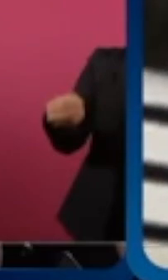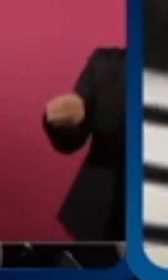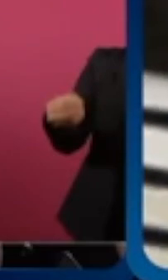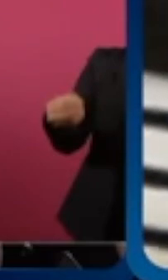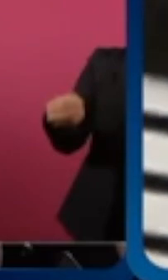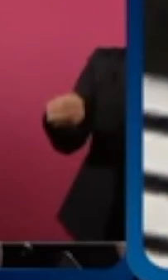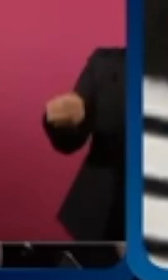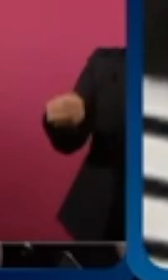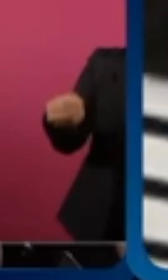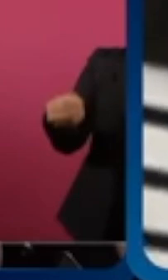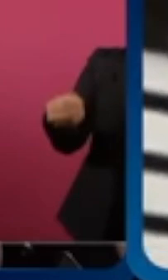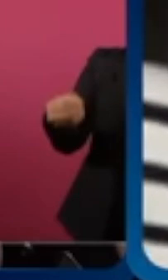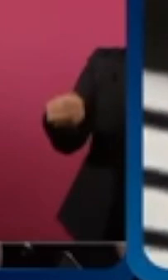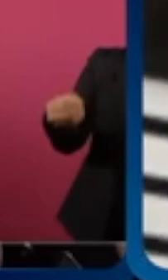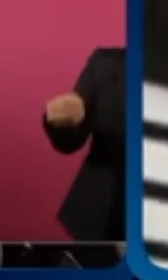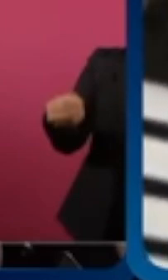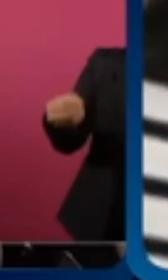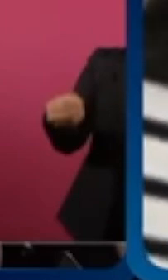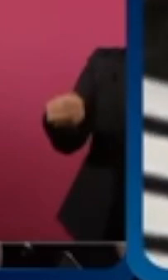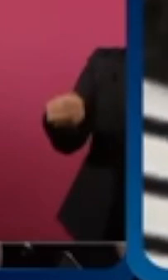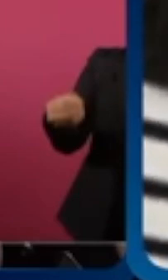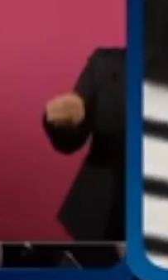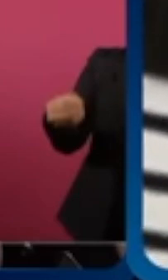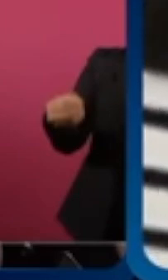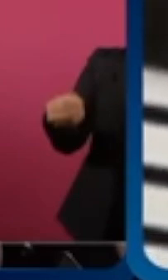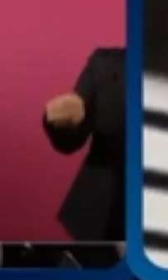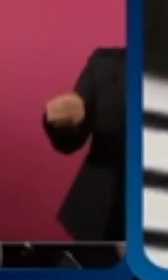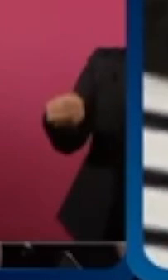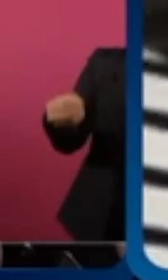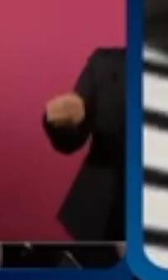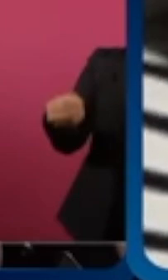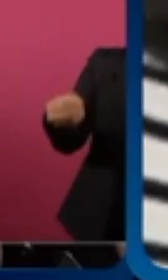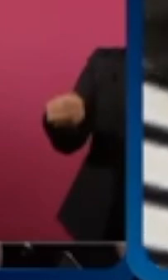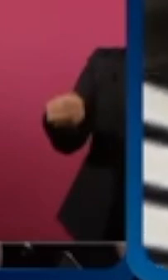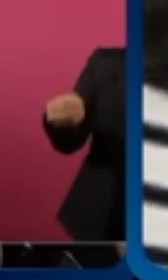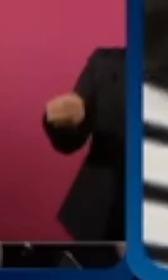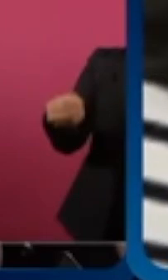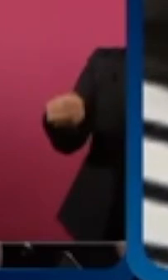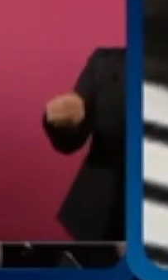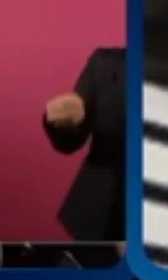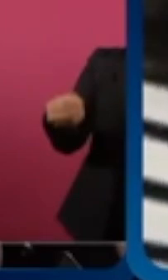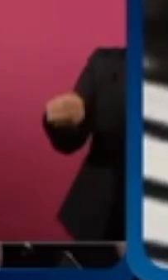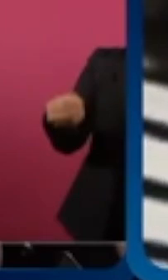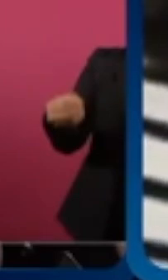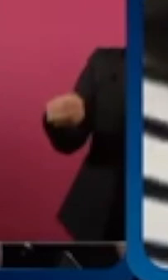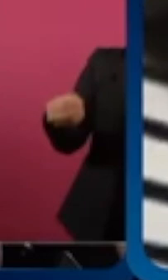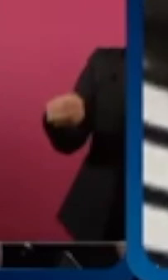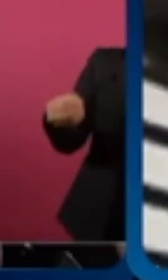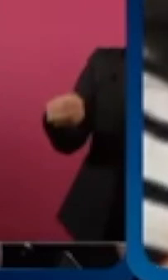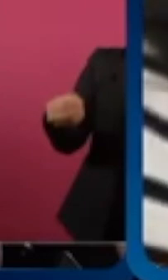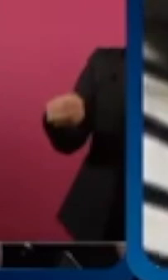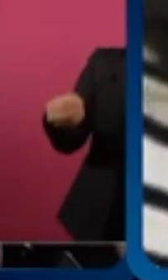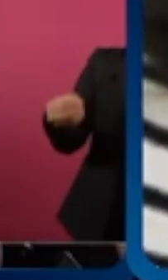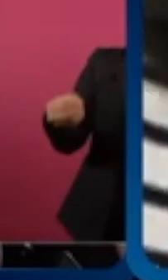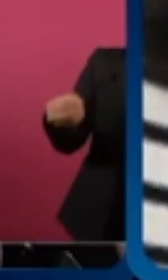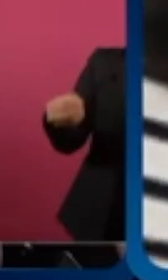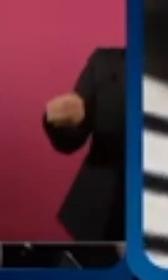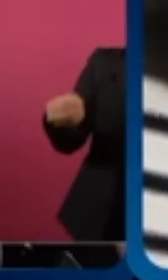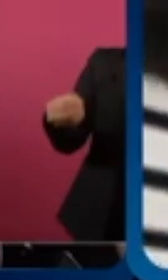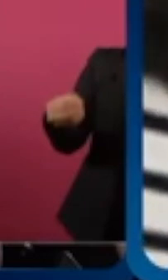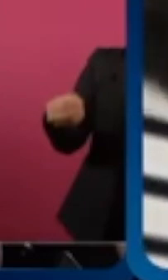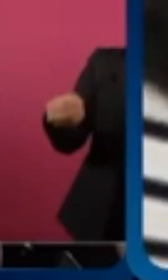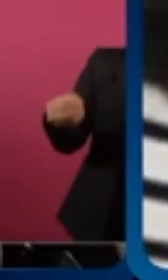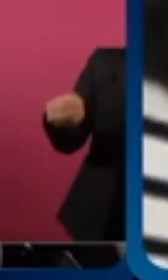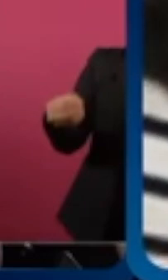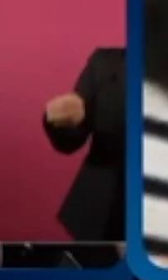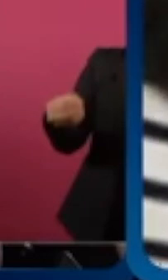privilegios para jueces, ministros y magistrados. Queremos jueces y ministros honestos, queremos jueces que